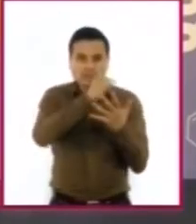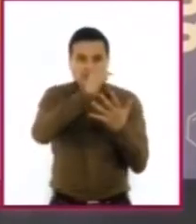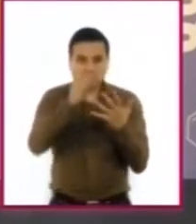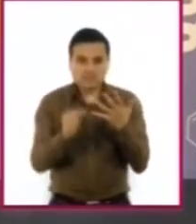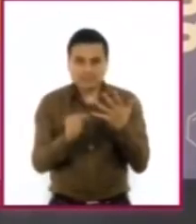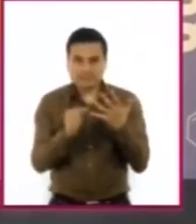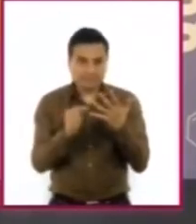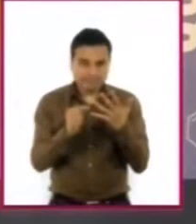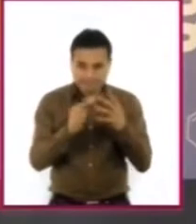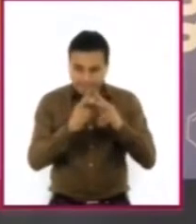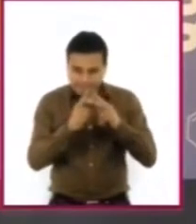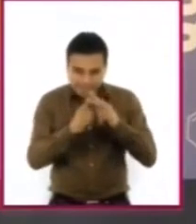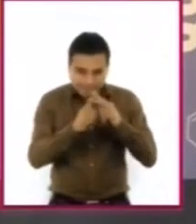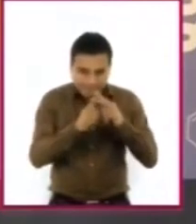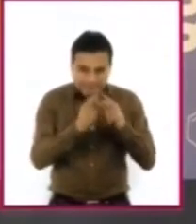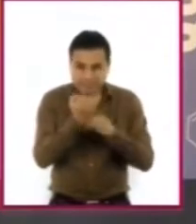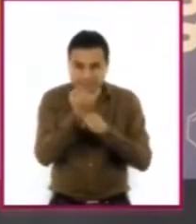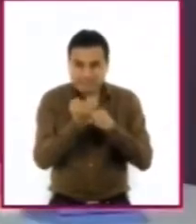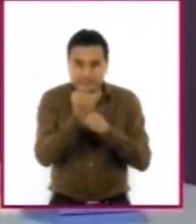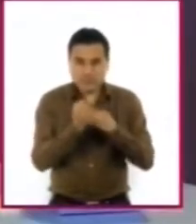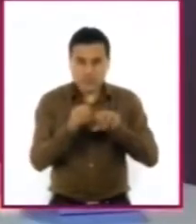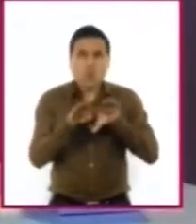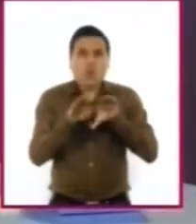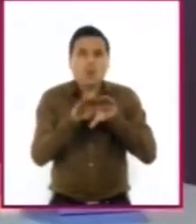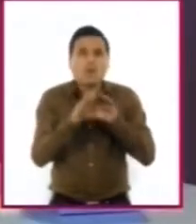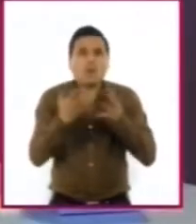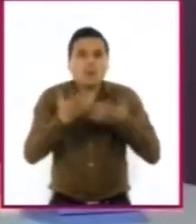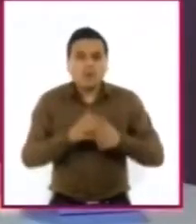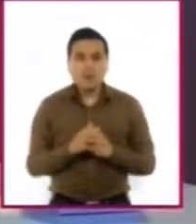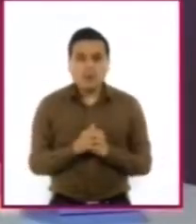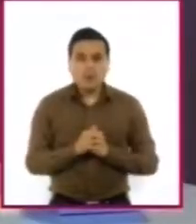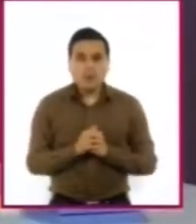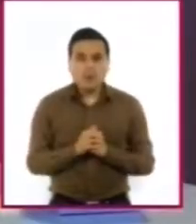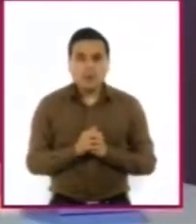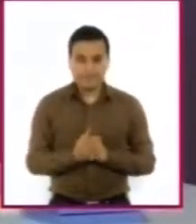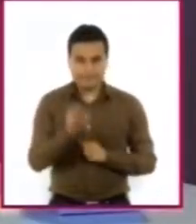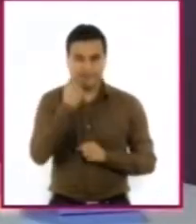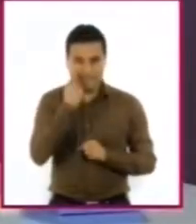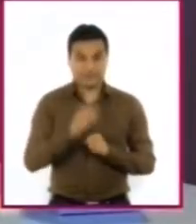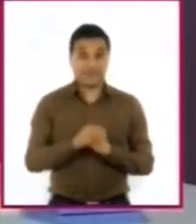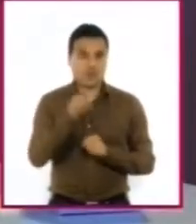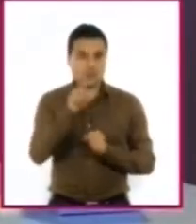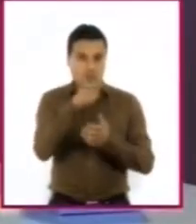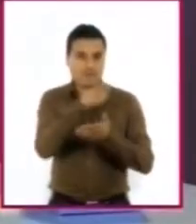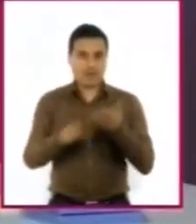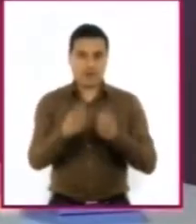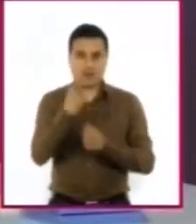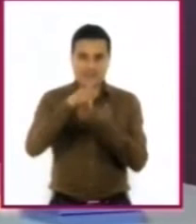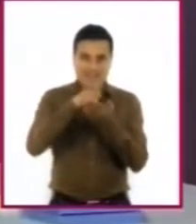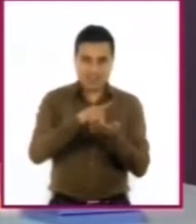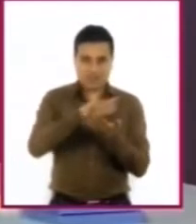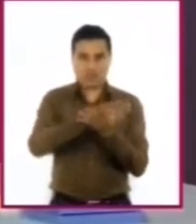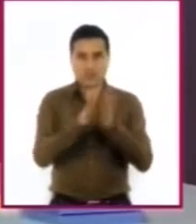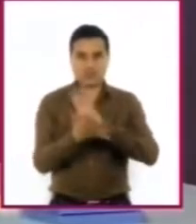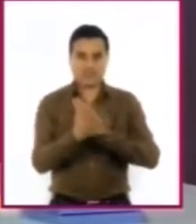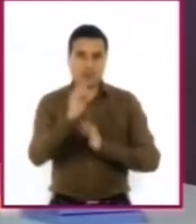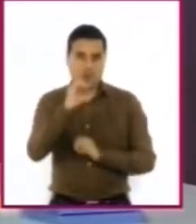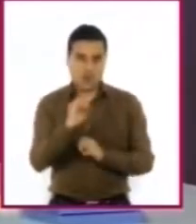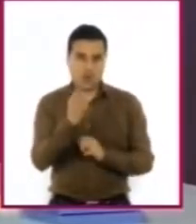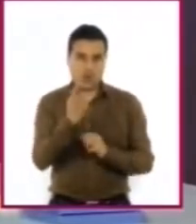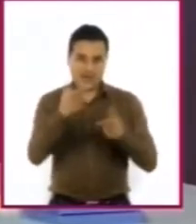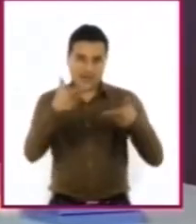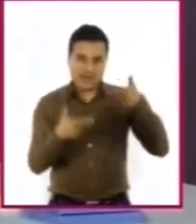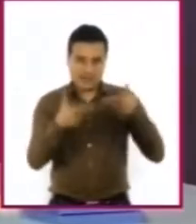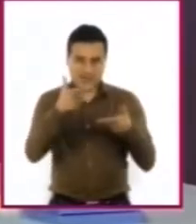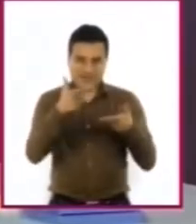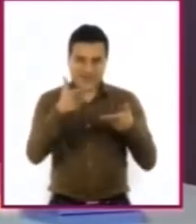las expresadas en la pregunta anterior? Cuando vas a comprar 1 kilogramo de tortillas o 1 litro de leche, ¿cómo estás